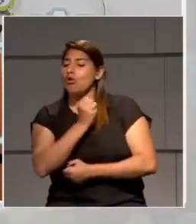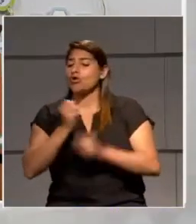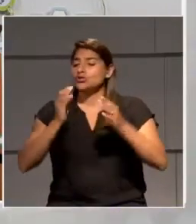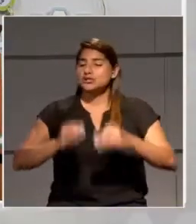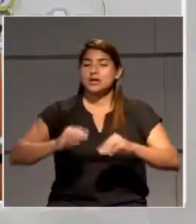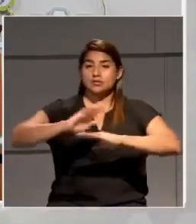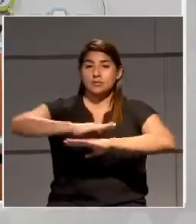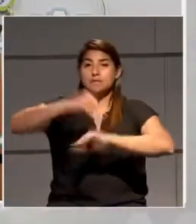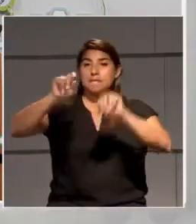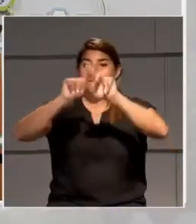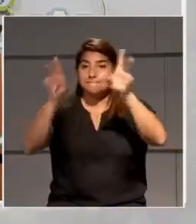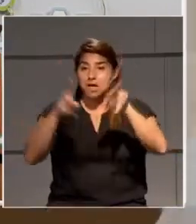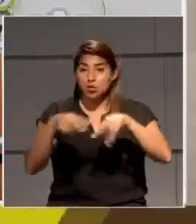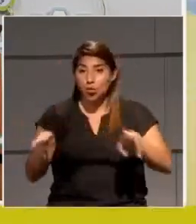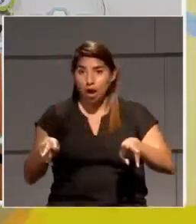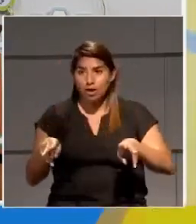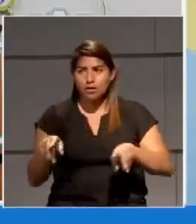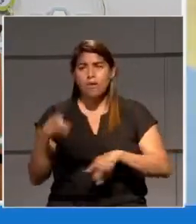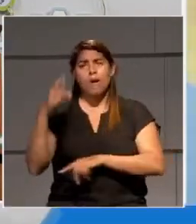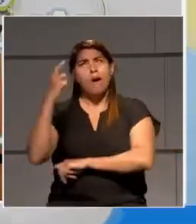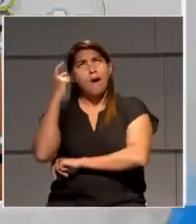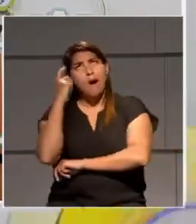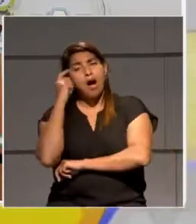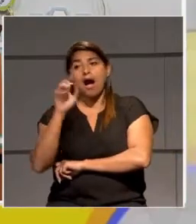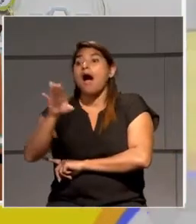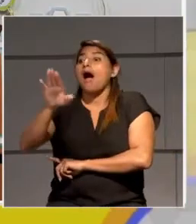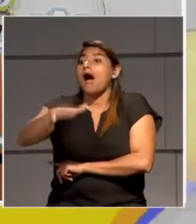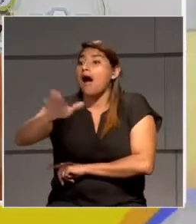conciertos virtuales. Y yo me puse a pensar y le iba a decir